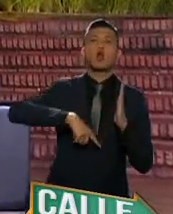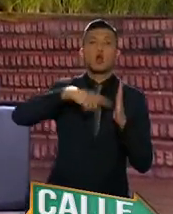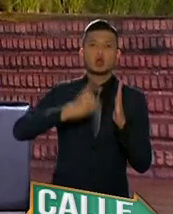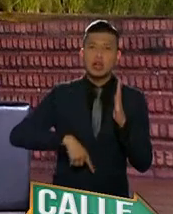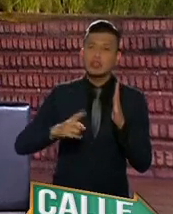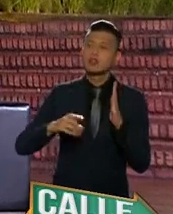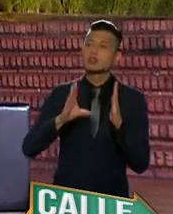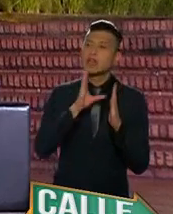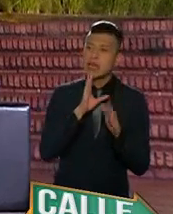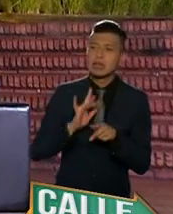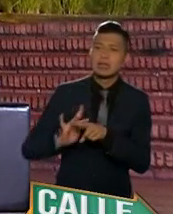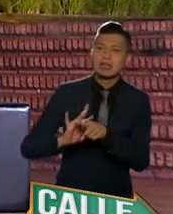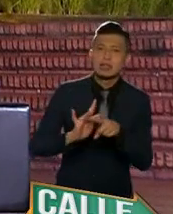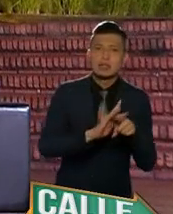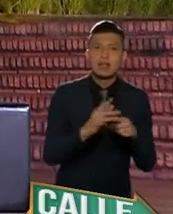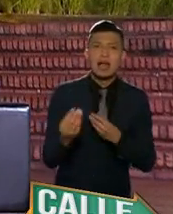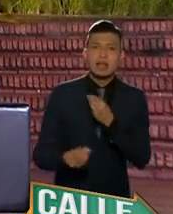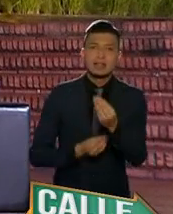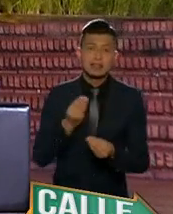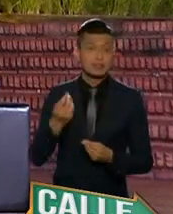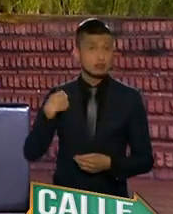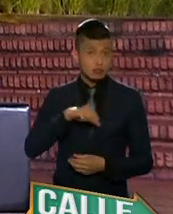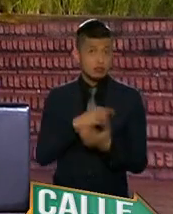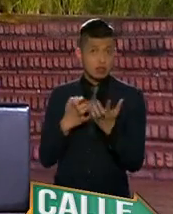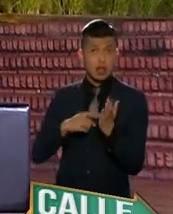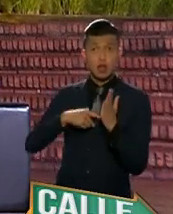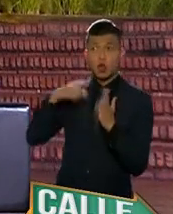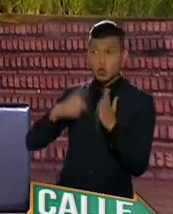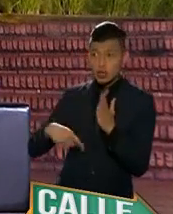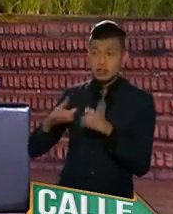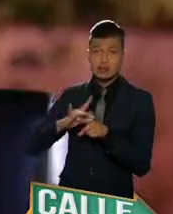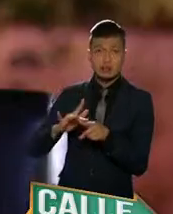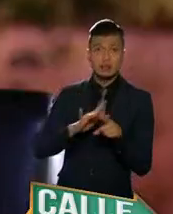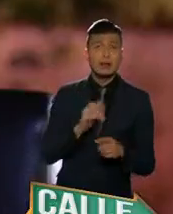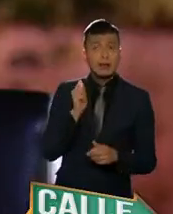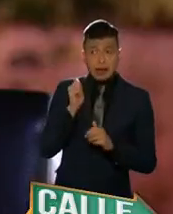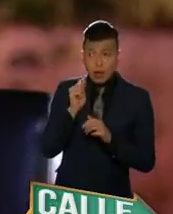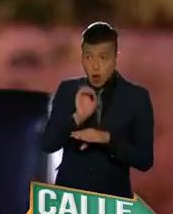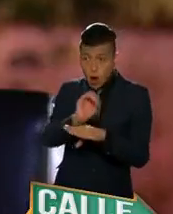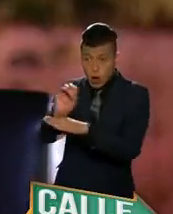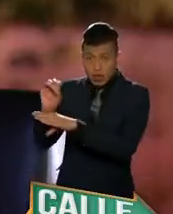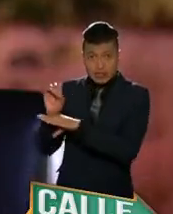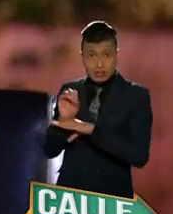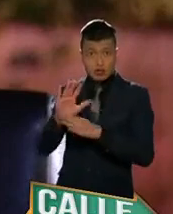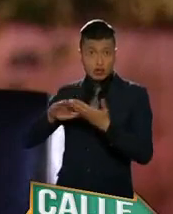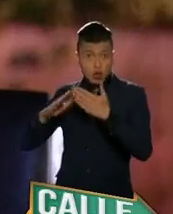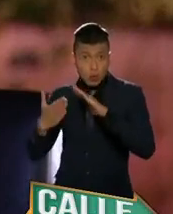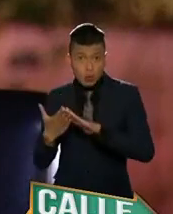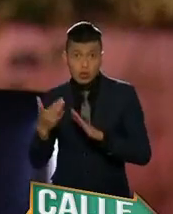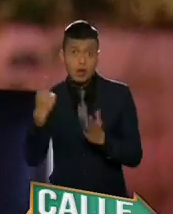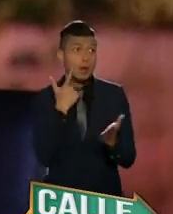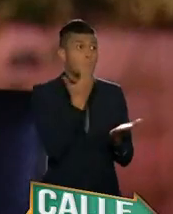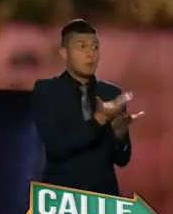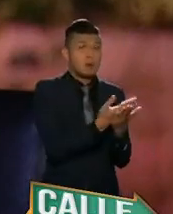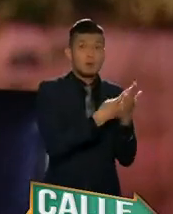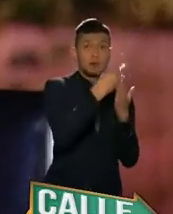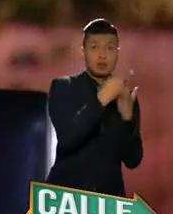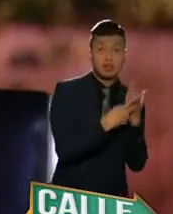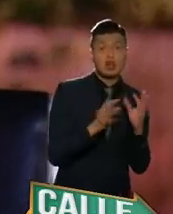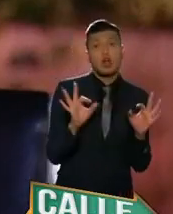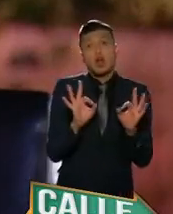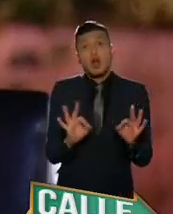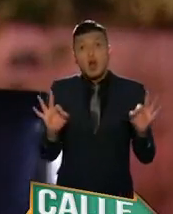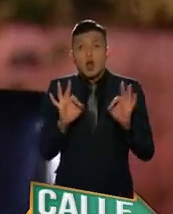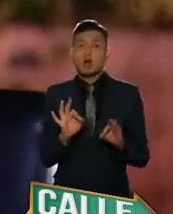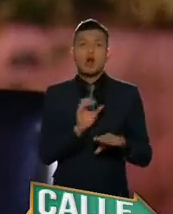y ejecutarlos. Y queremos contratarlos y ejecutarlos con las mismas organizaciones comunitarias, ojalá que lo postularon, o en todo caso con las organizaciones de